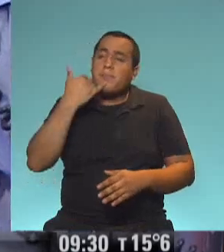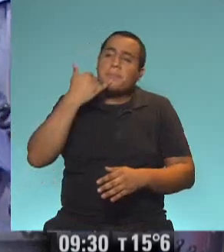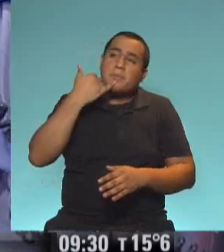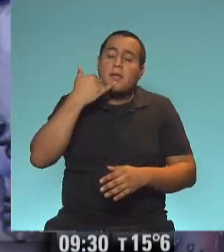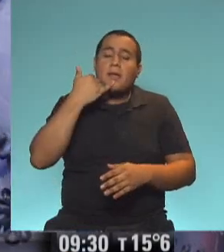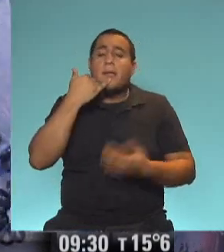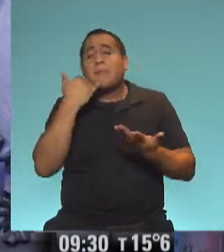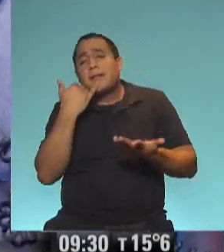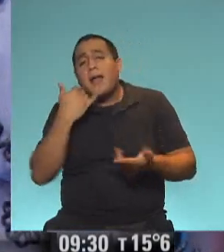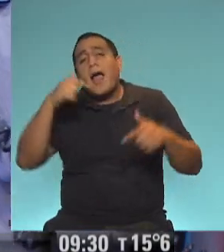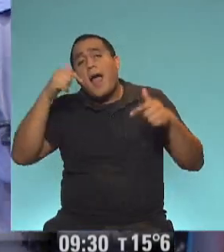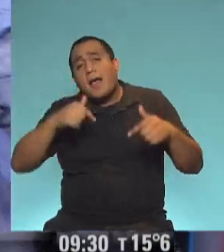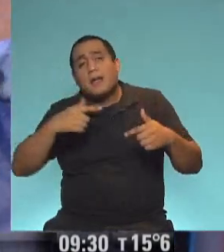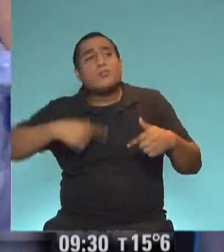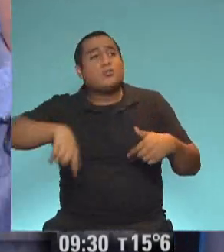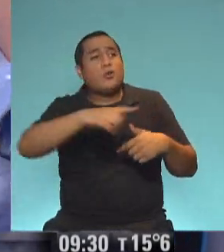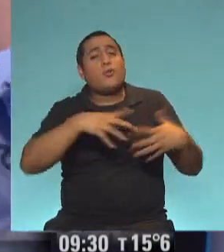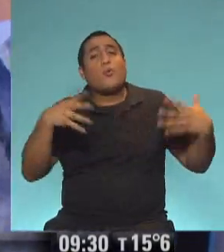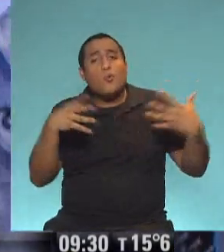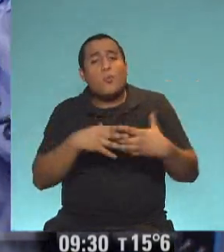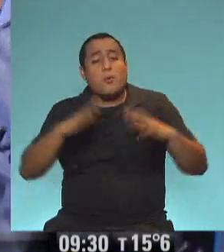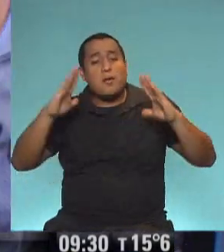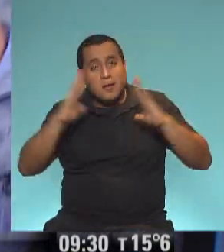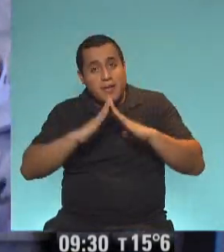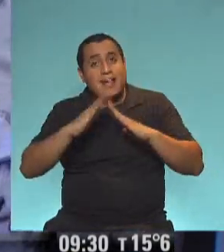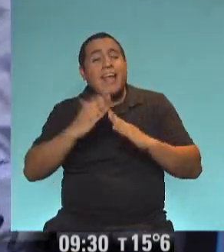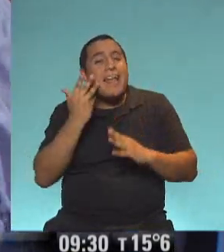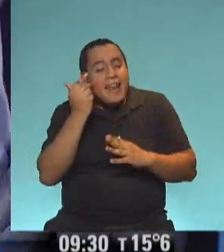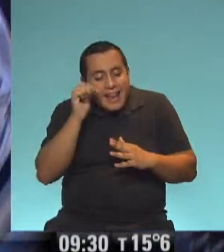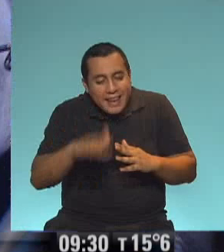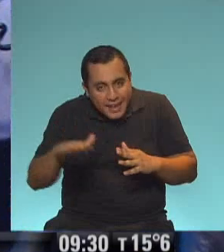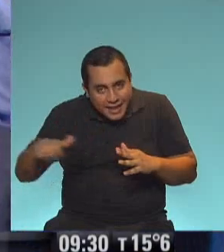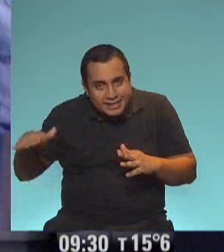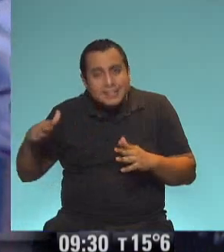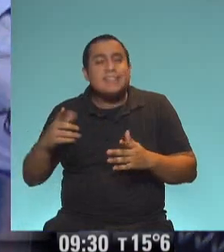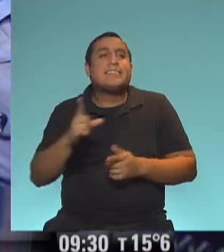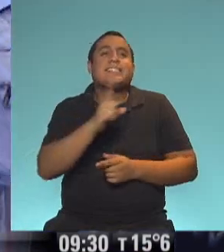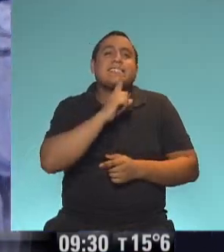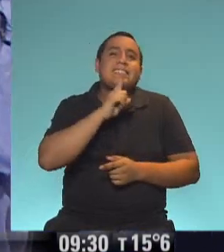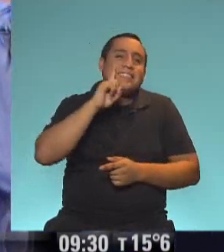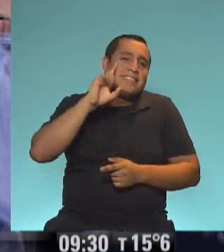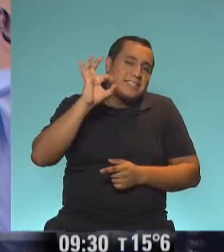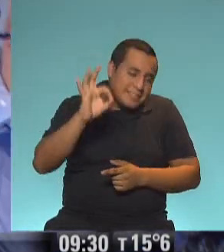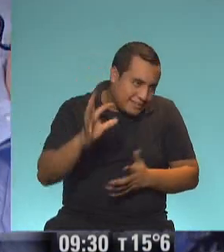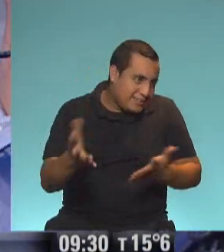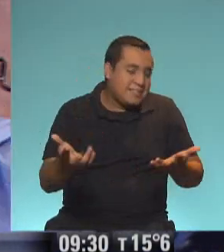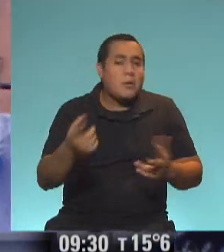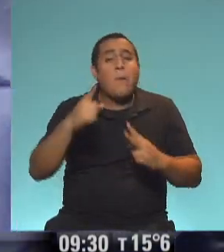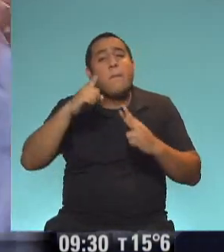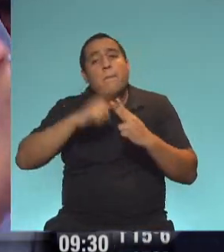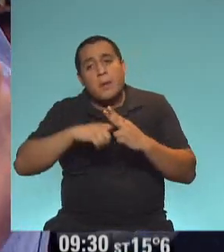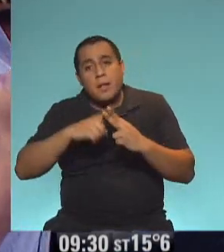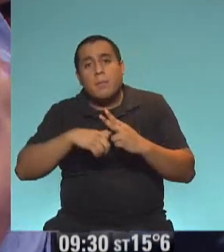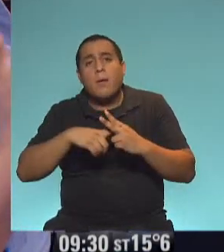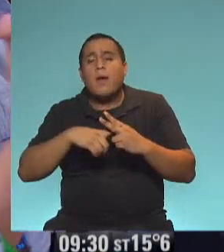estamos todos acá juntos en casa. Están los nietos, los tíos, qué bueno, los primos. A